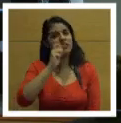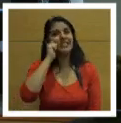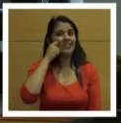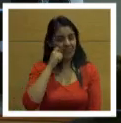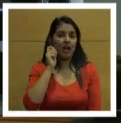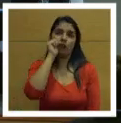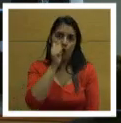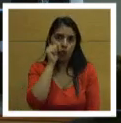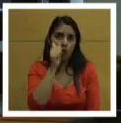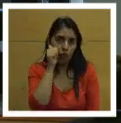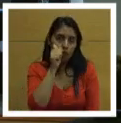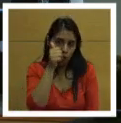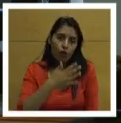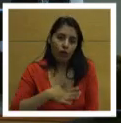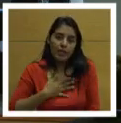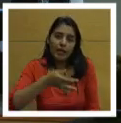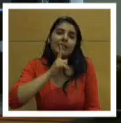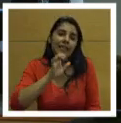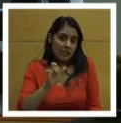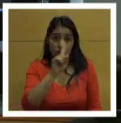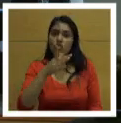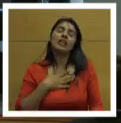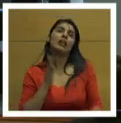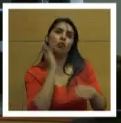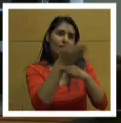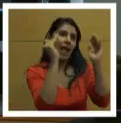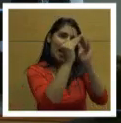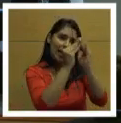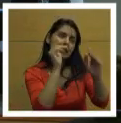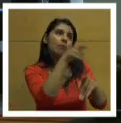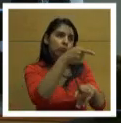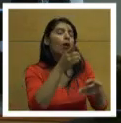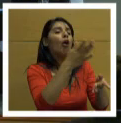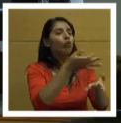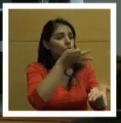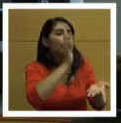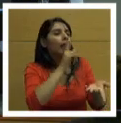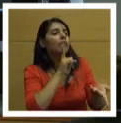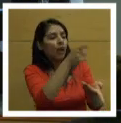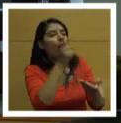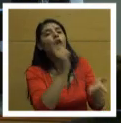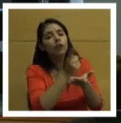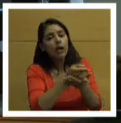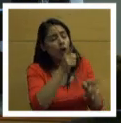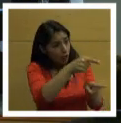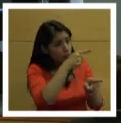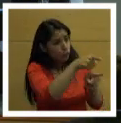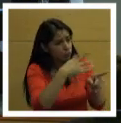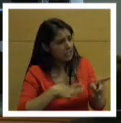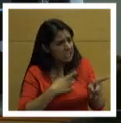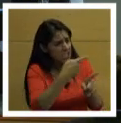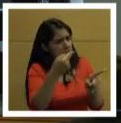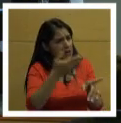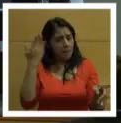días. No quiere que vayas a su casa para hacerles té, obligarles a tomárselo y que les diga, oye, pero si quisiste té la semana pasada. O